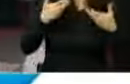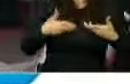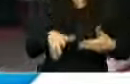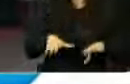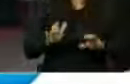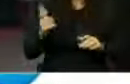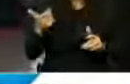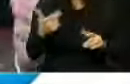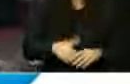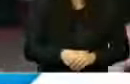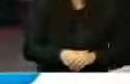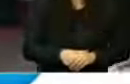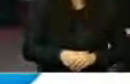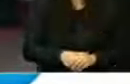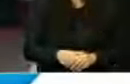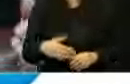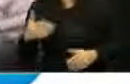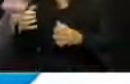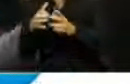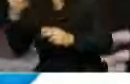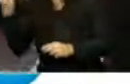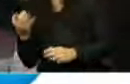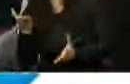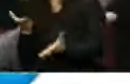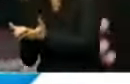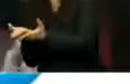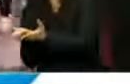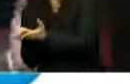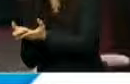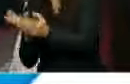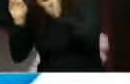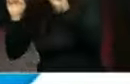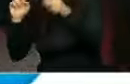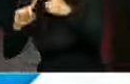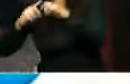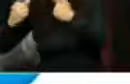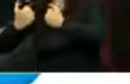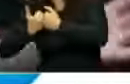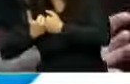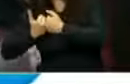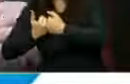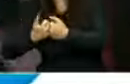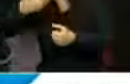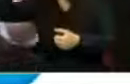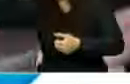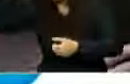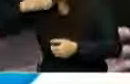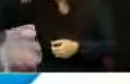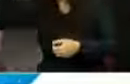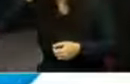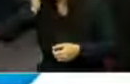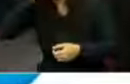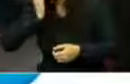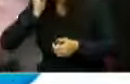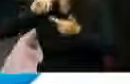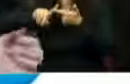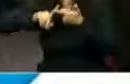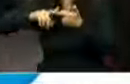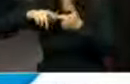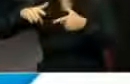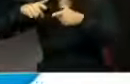los días en las escuelas, lo que implica también luchar porque sigamos, que no pase lo que pasó en Misiones, donde